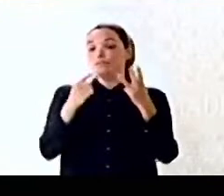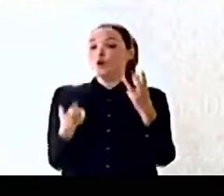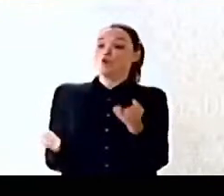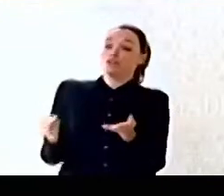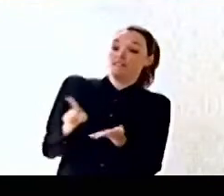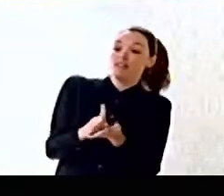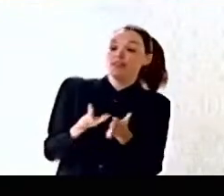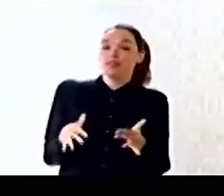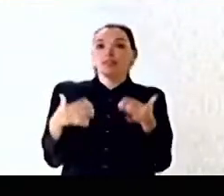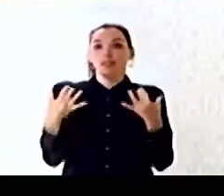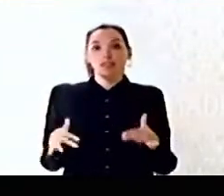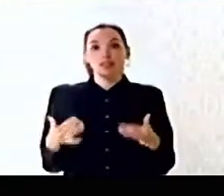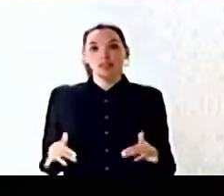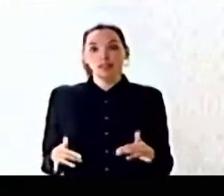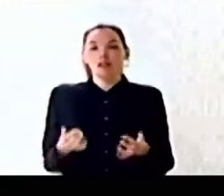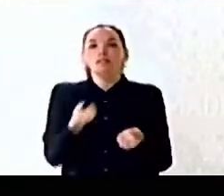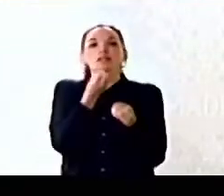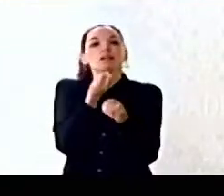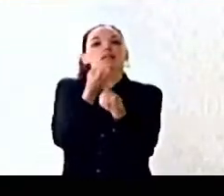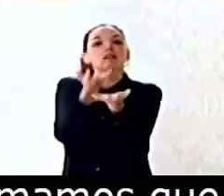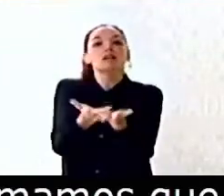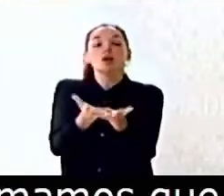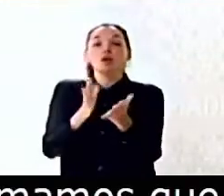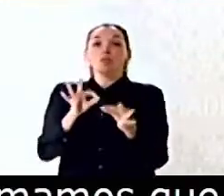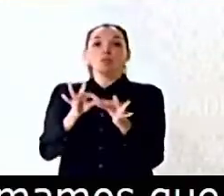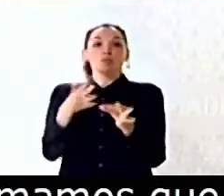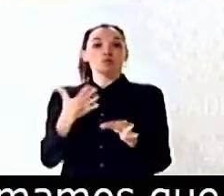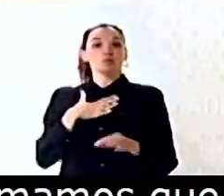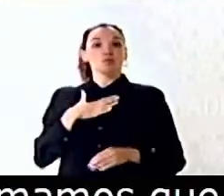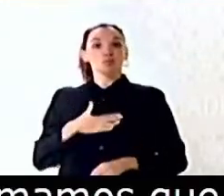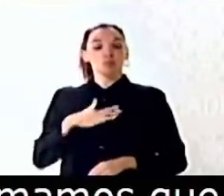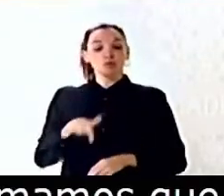que informar que, afortunadamente, la sociedad extremeña